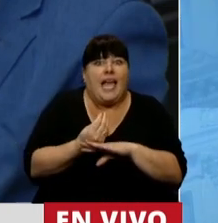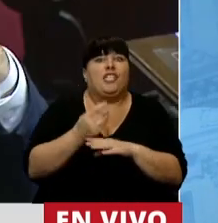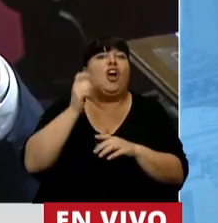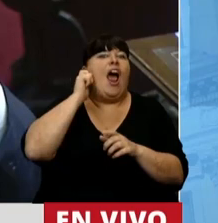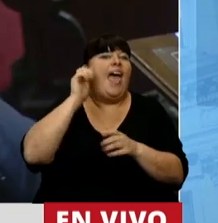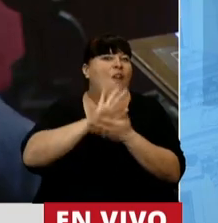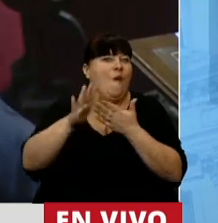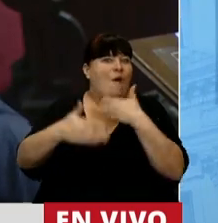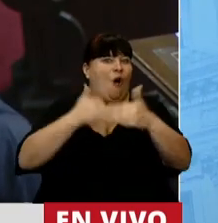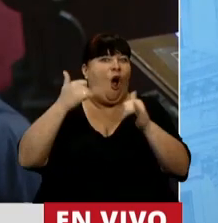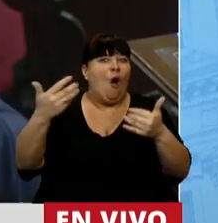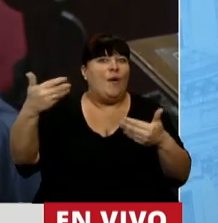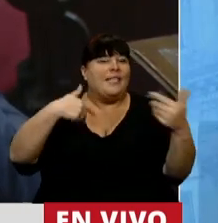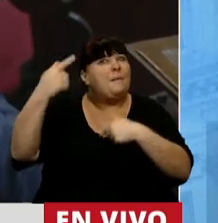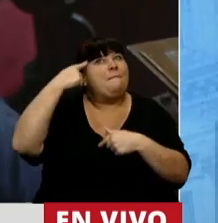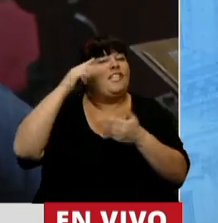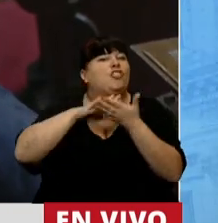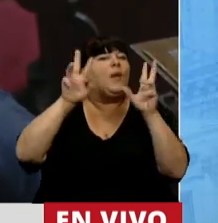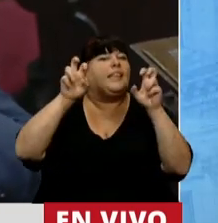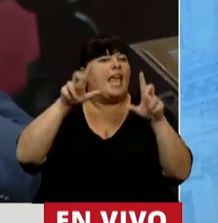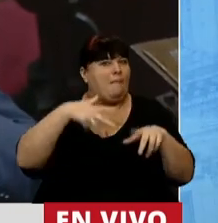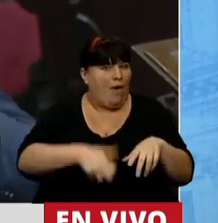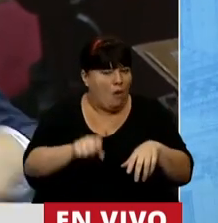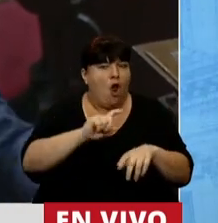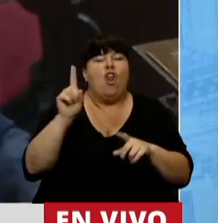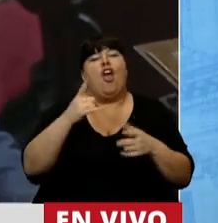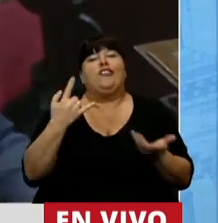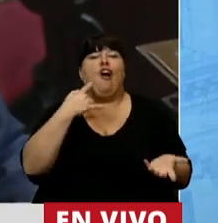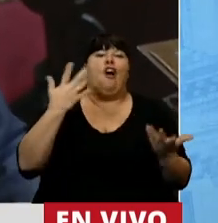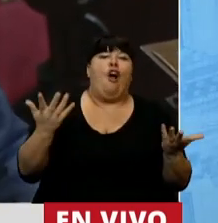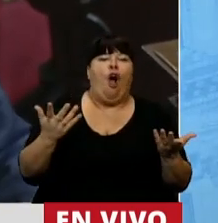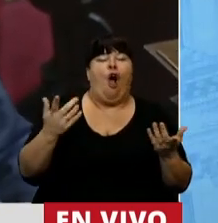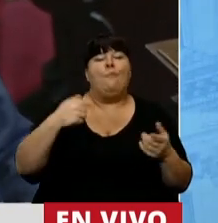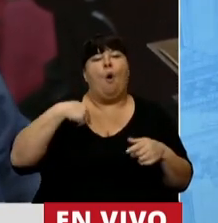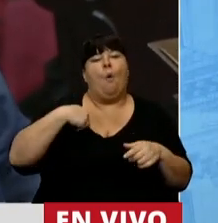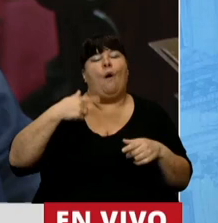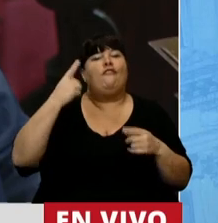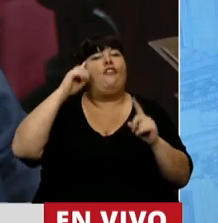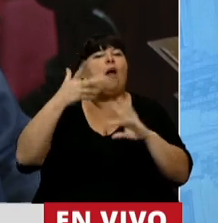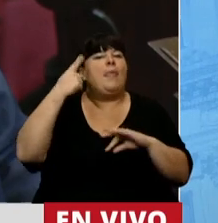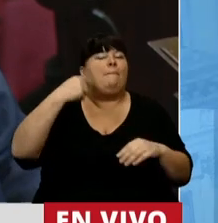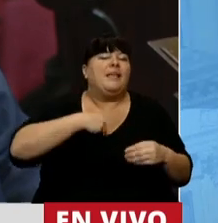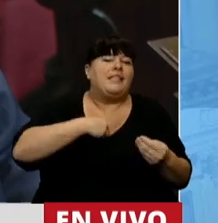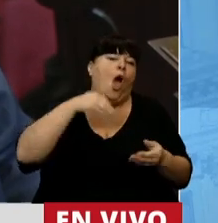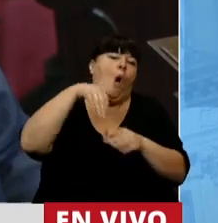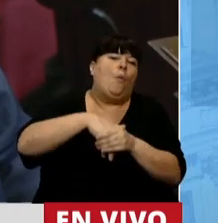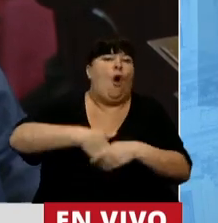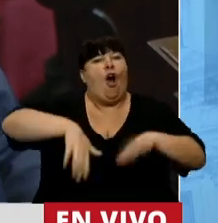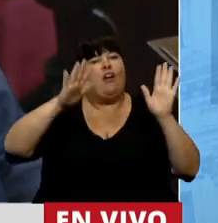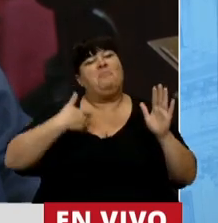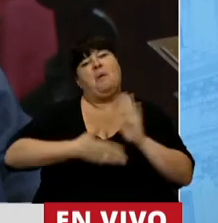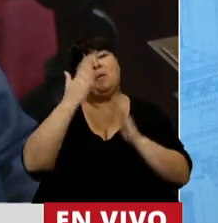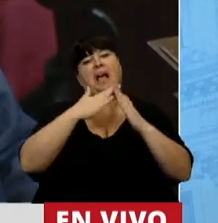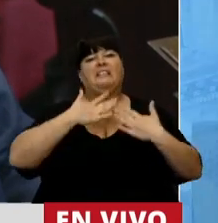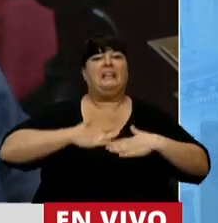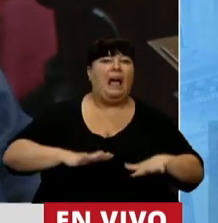nuevas generaciones también piensan sobre el tema, no la comodidad de nuestro espiritual de votar aquí, irnos